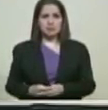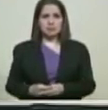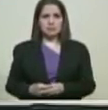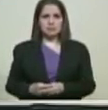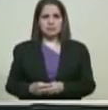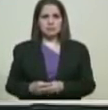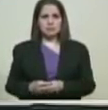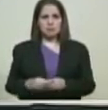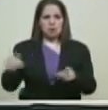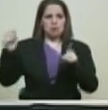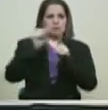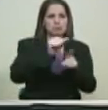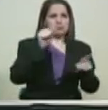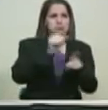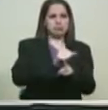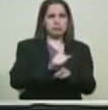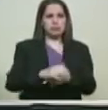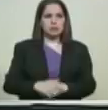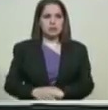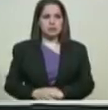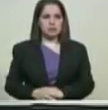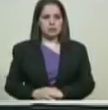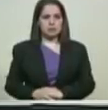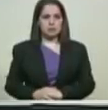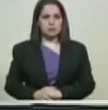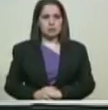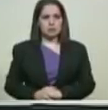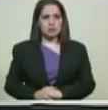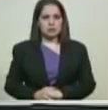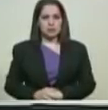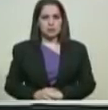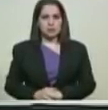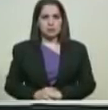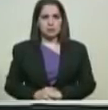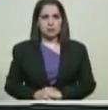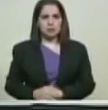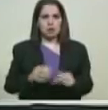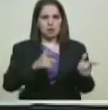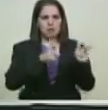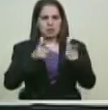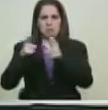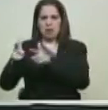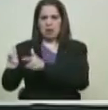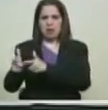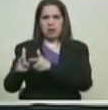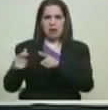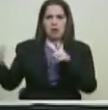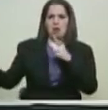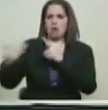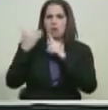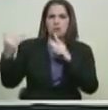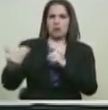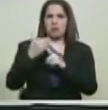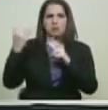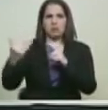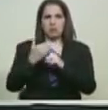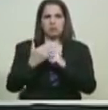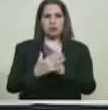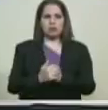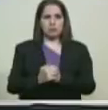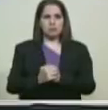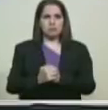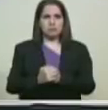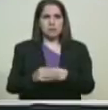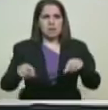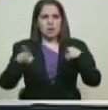nosotros. Nos vilipendia, nos dispara, nos atacan, nos enjuician, nos condenan. Como el